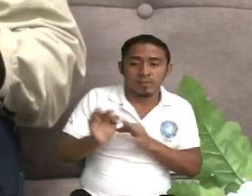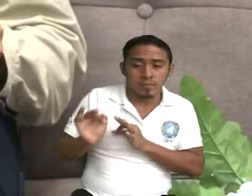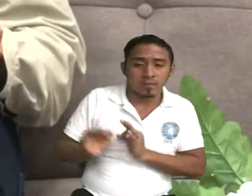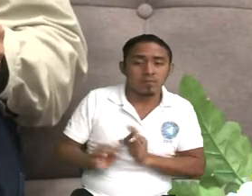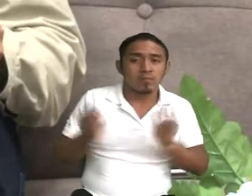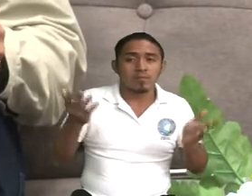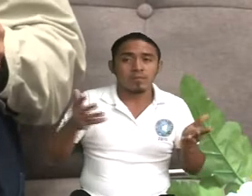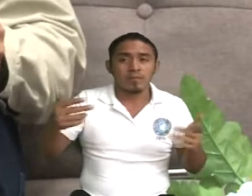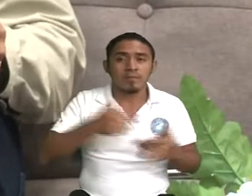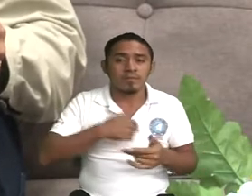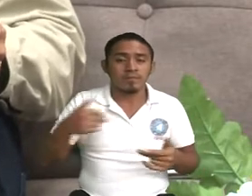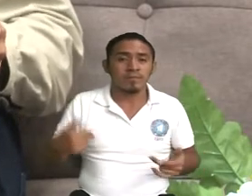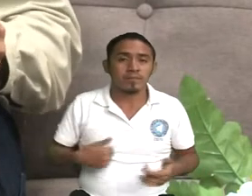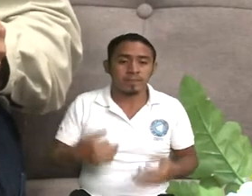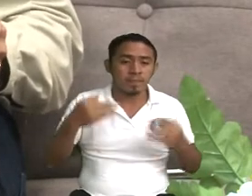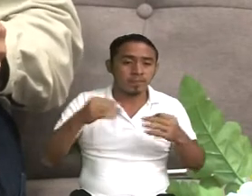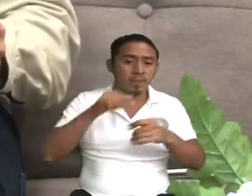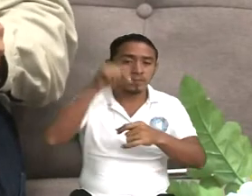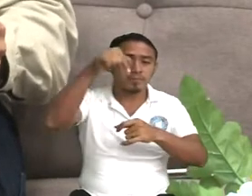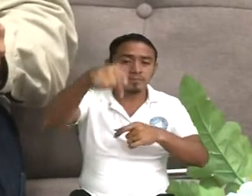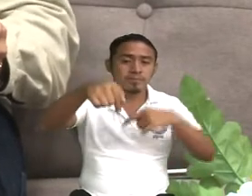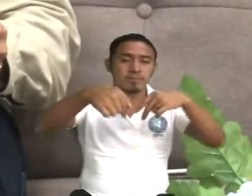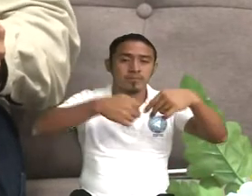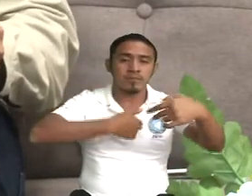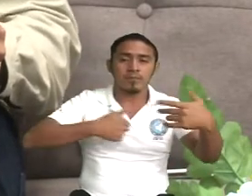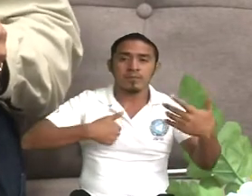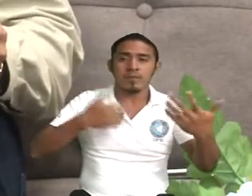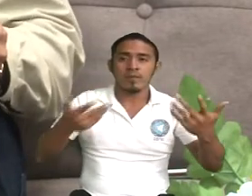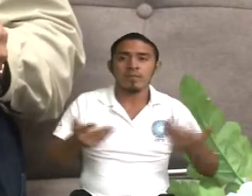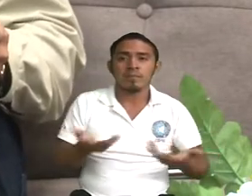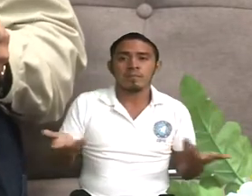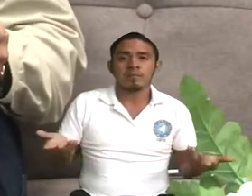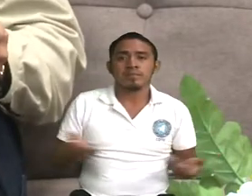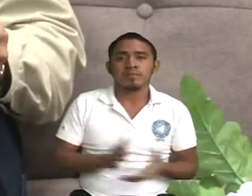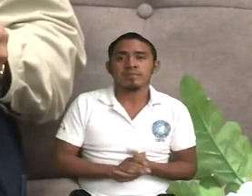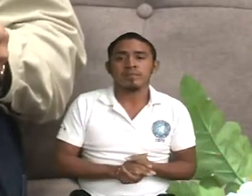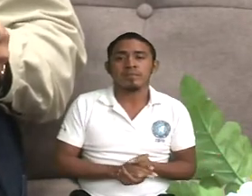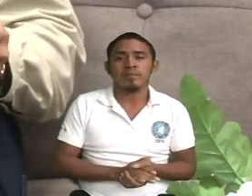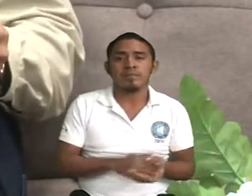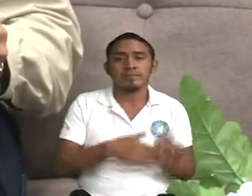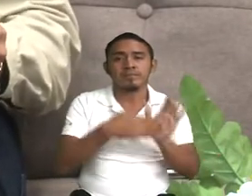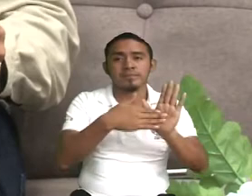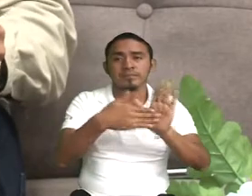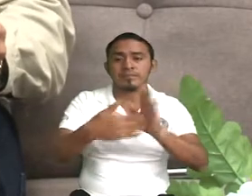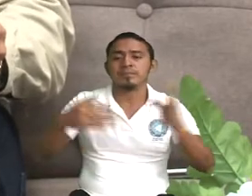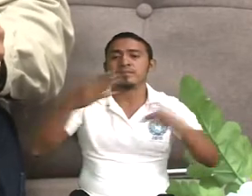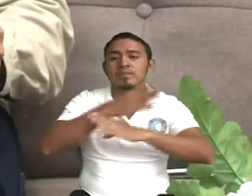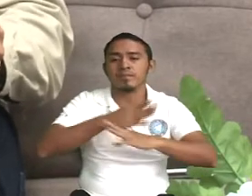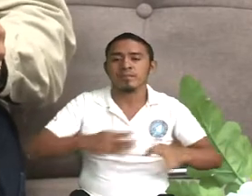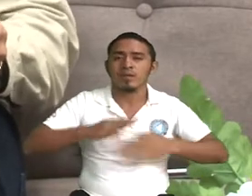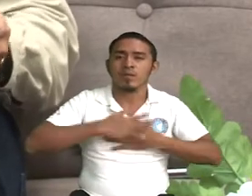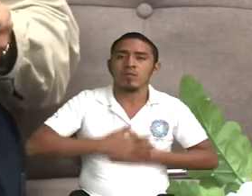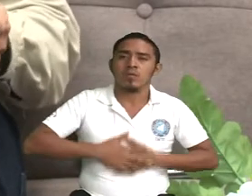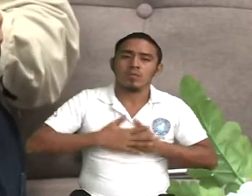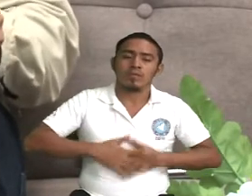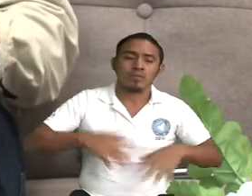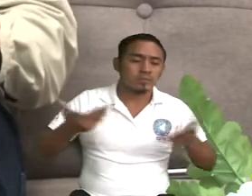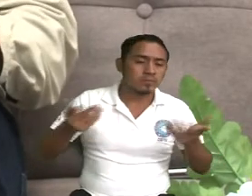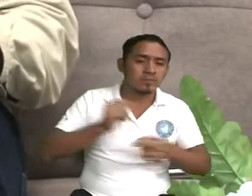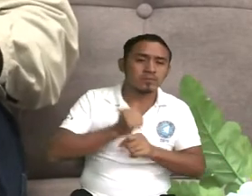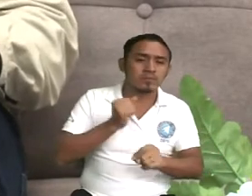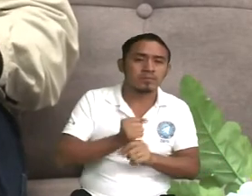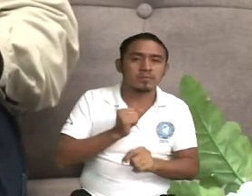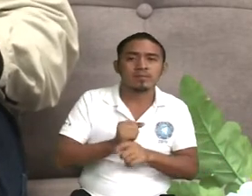de ir ahí estableciendo las señales de paz, de tranquilidad, de trabajo que